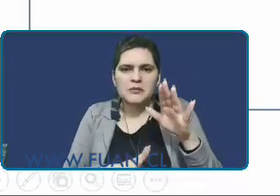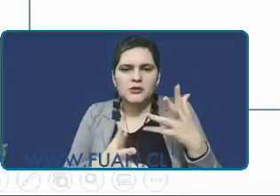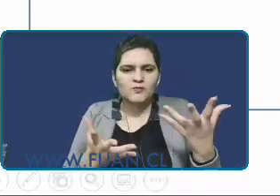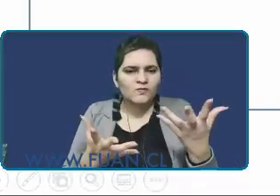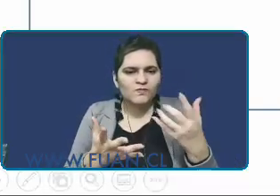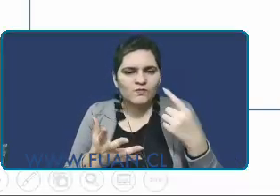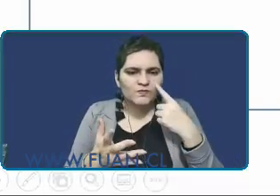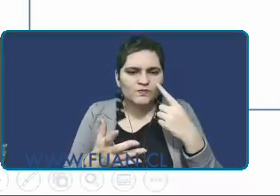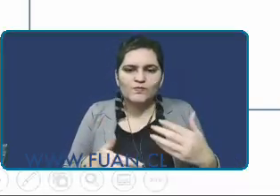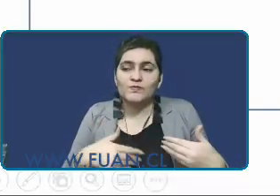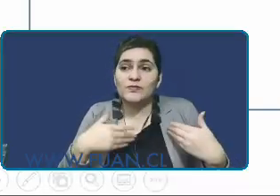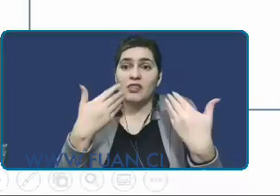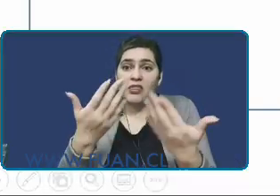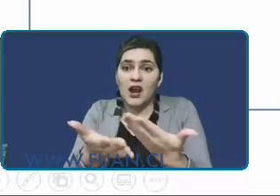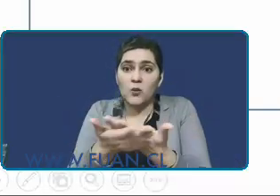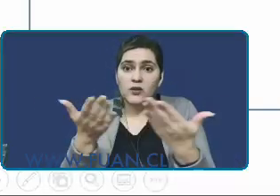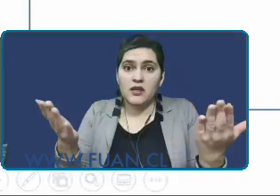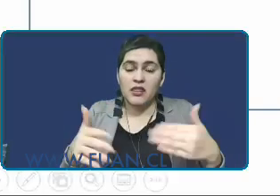a ustedes